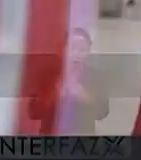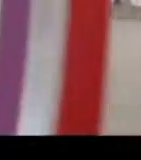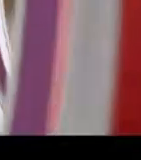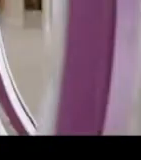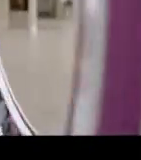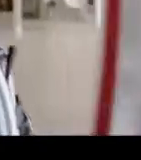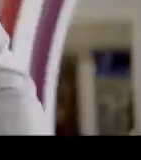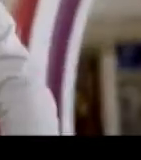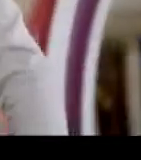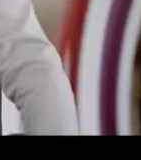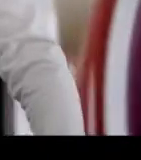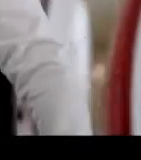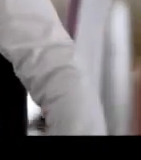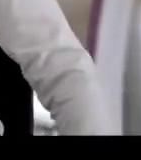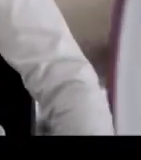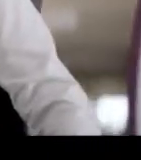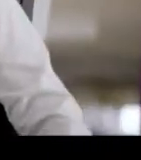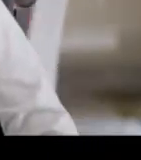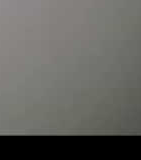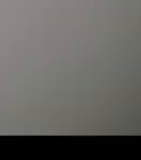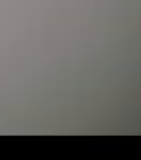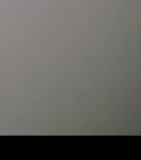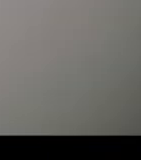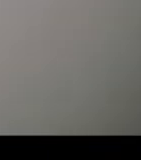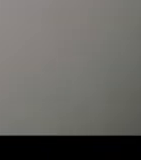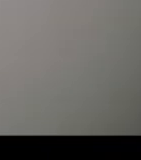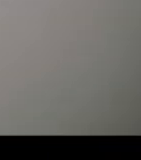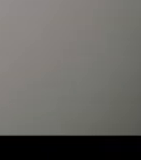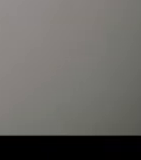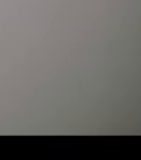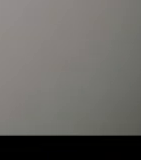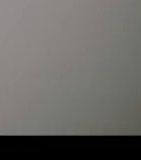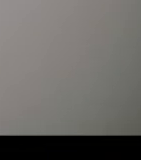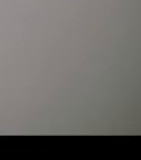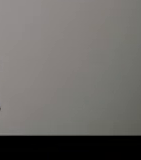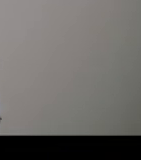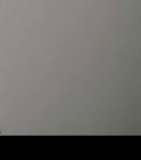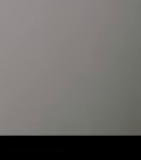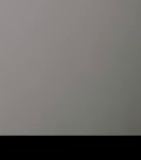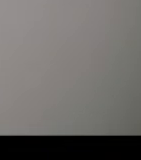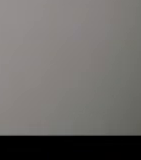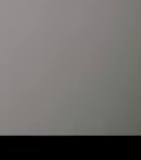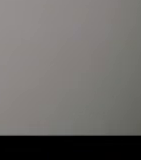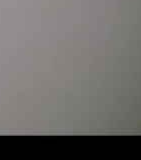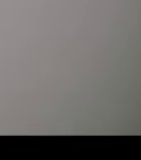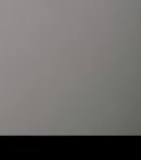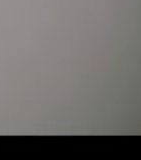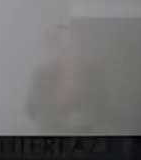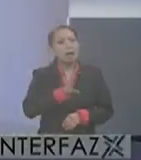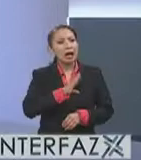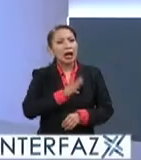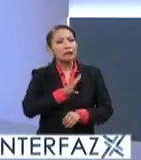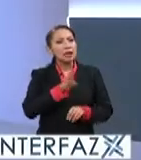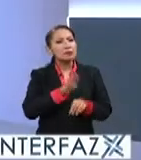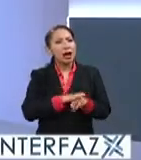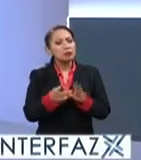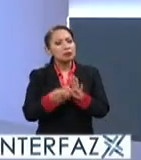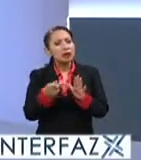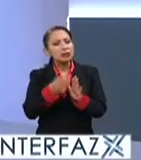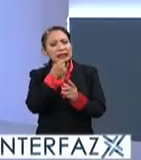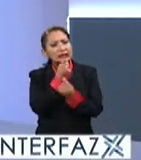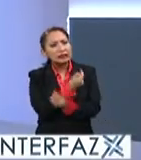ser tratamientos más agresivos, las secuelas que dejan son demasiadas. ¿Cuáles son los cánceres más